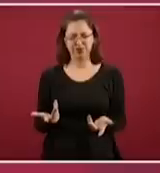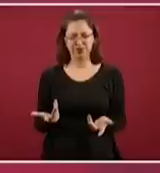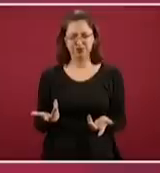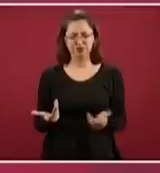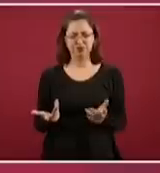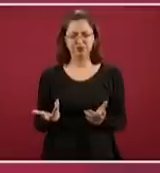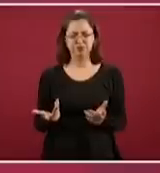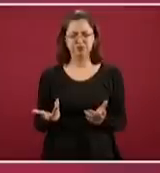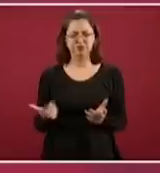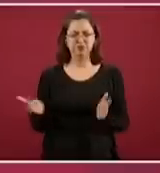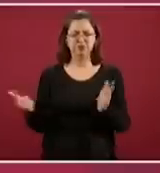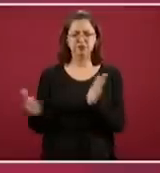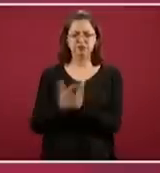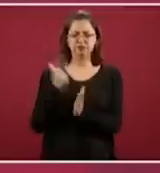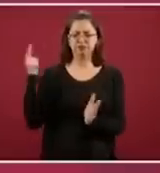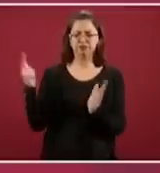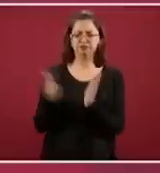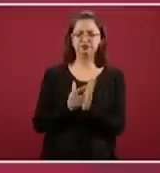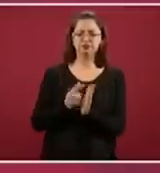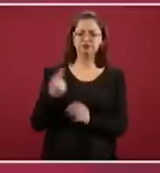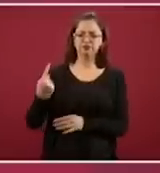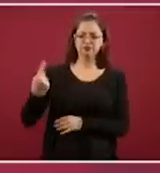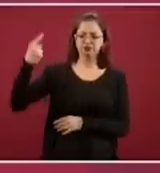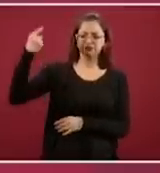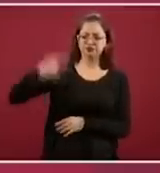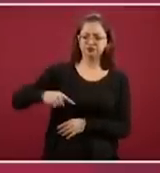por ley tenemos que